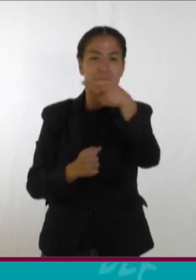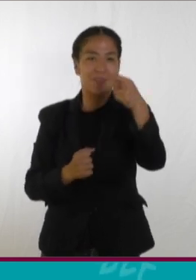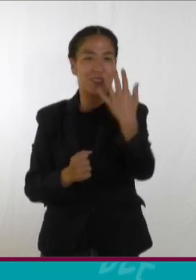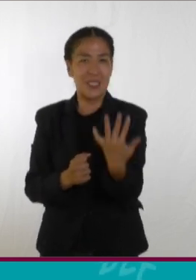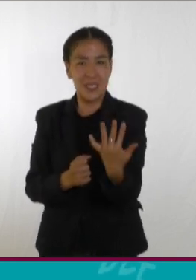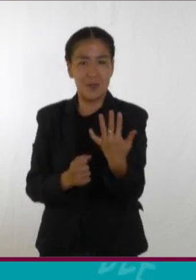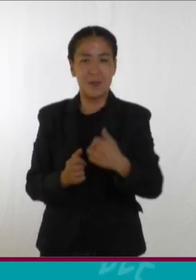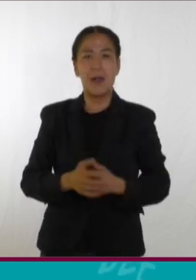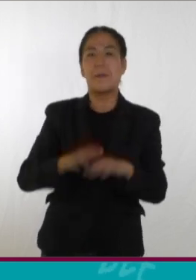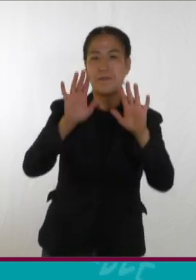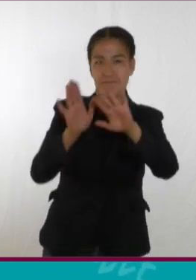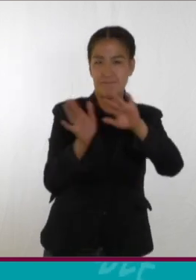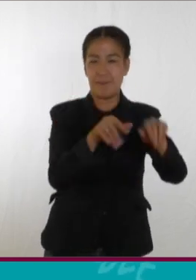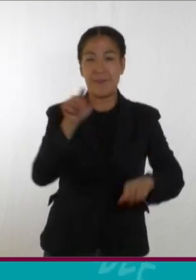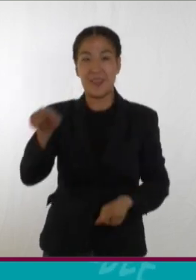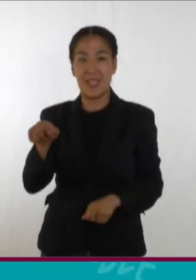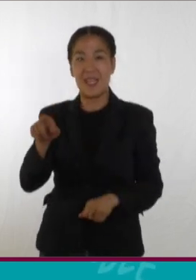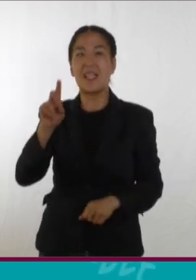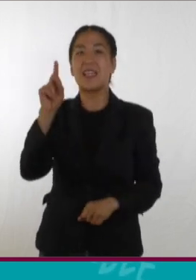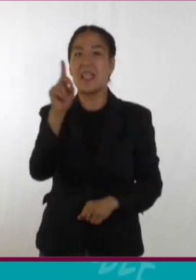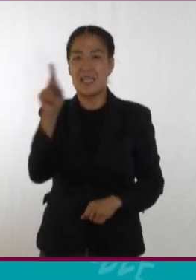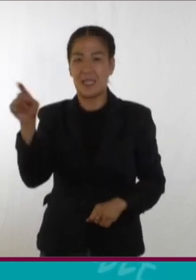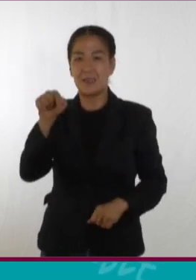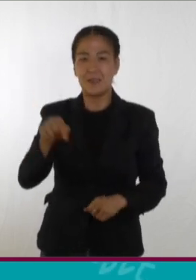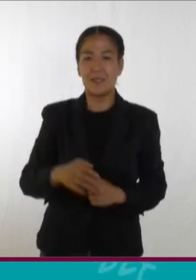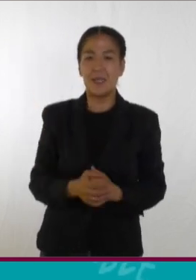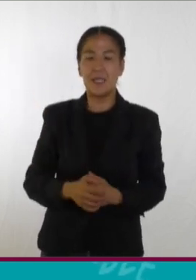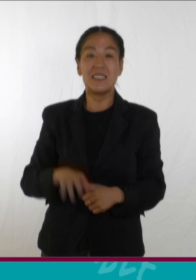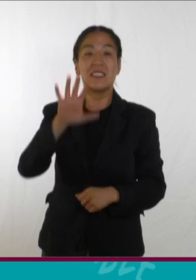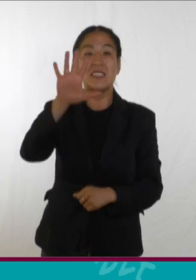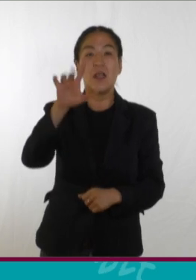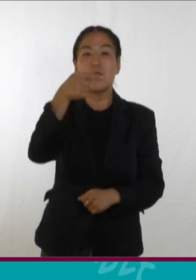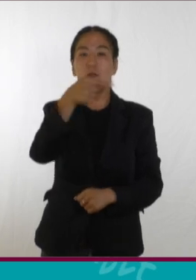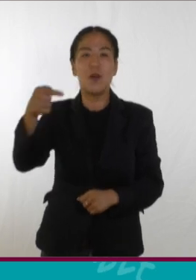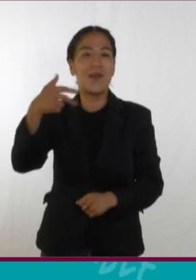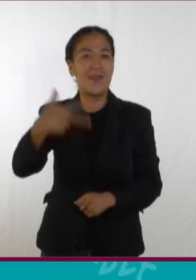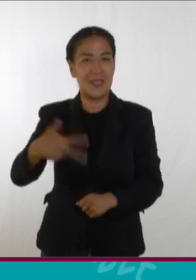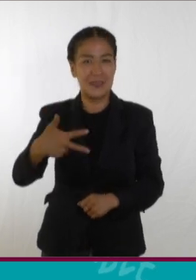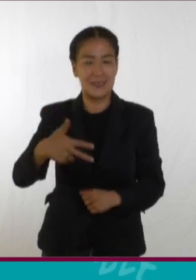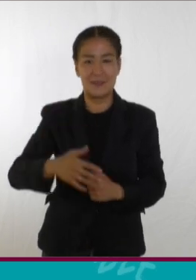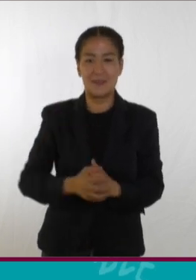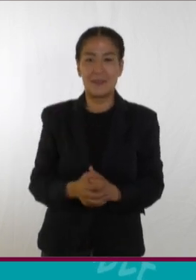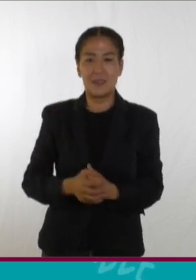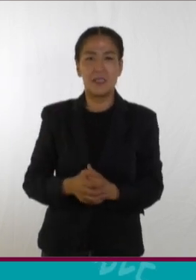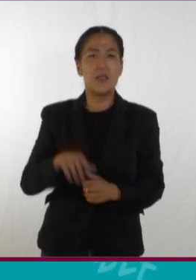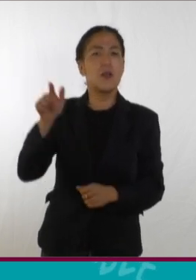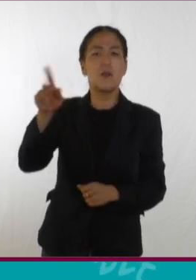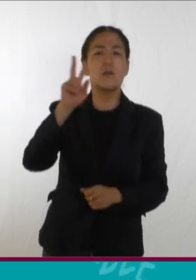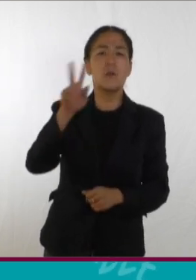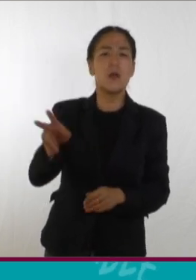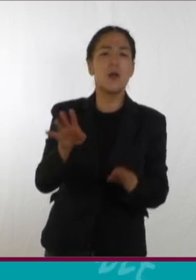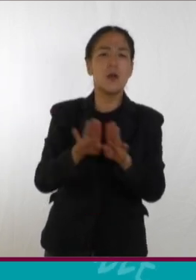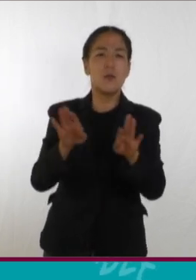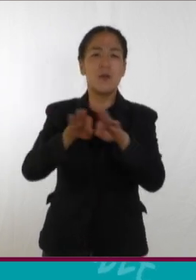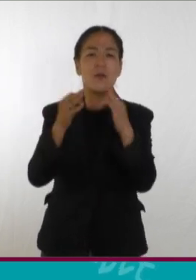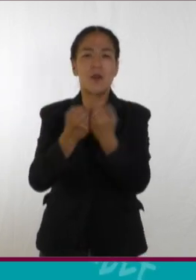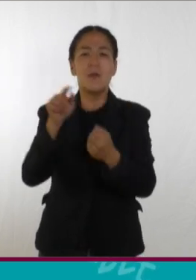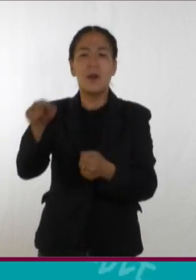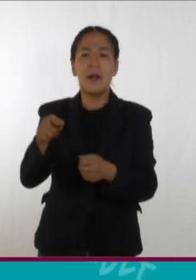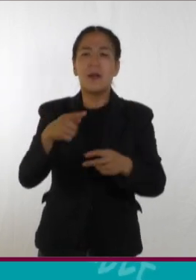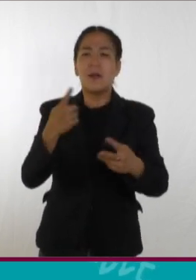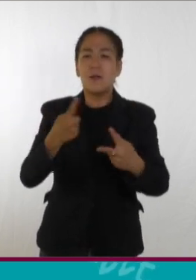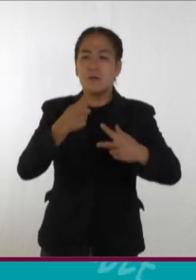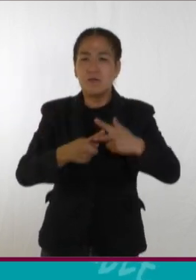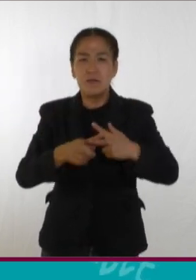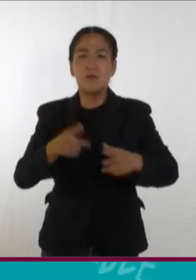una hipotenusa de 2/5. En cambio, el triángulo rectángulo, la pendiente es de 5/13.